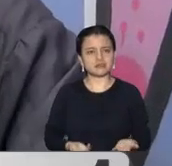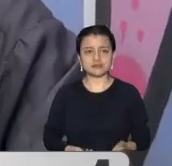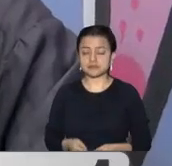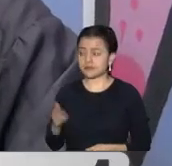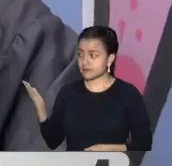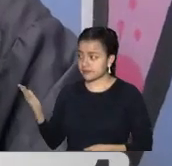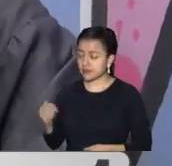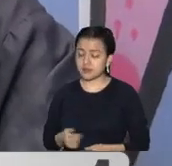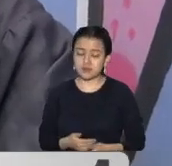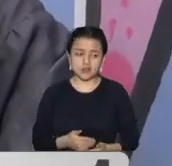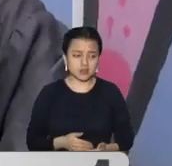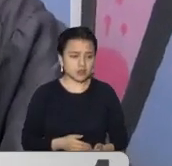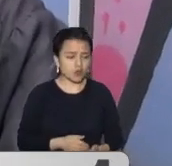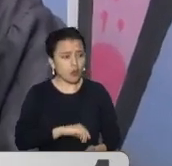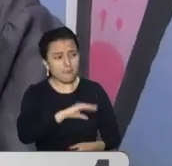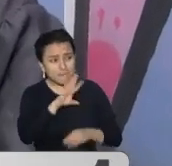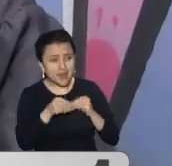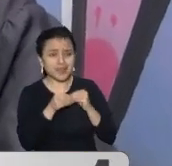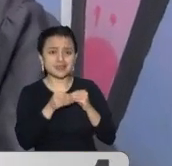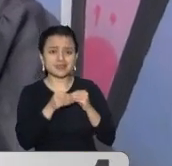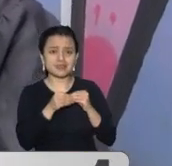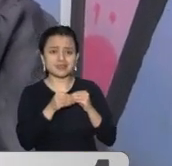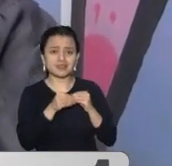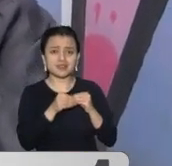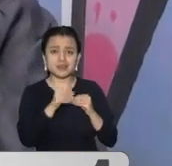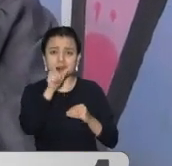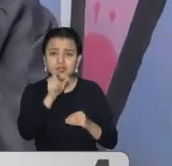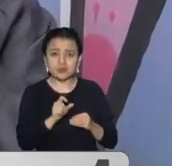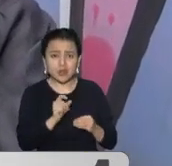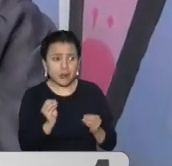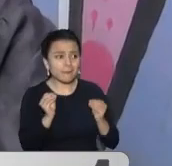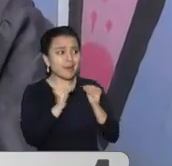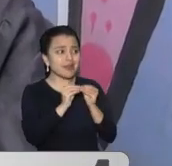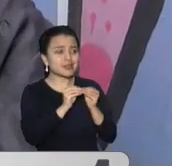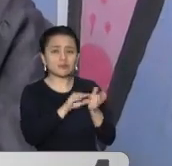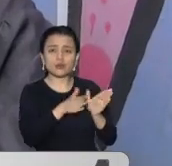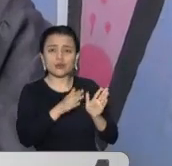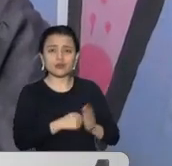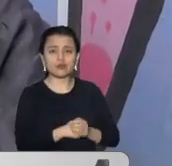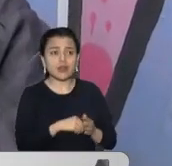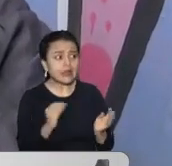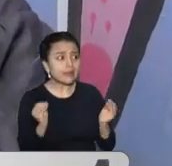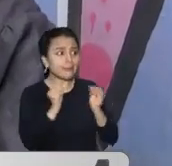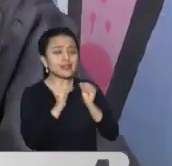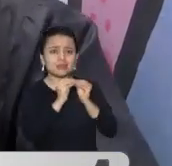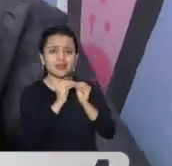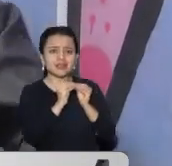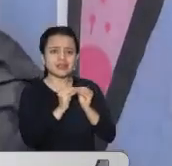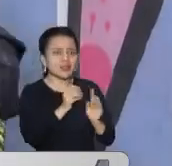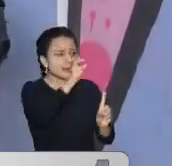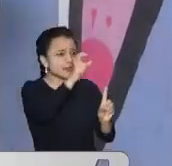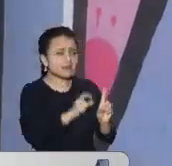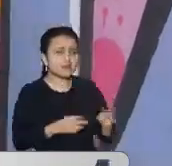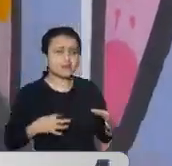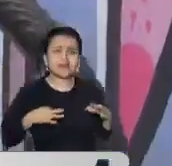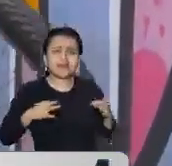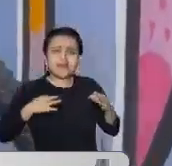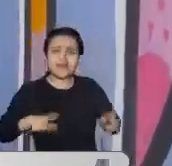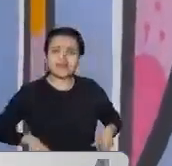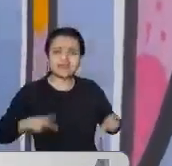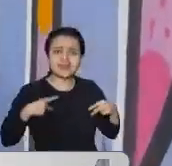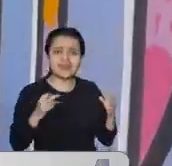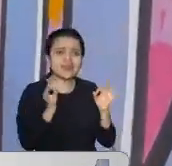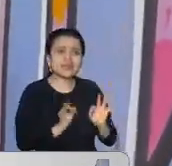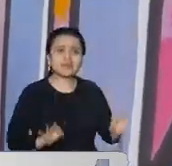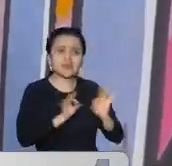acaba de morir no es, es un ser humano, es una vida. Eso vale mucho, vale demasiado, más que esto. Esto no